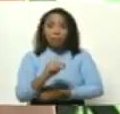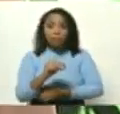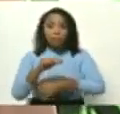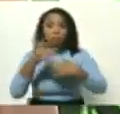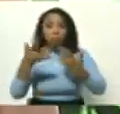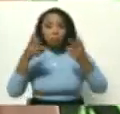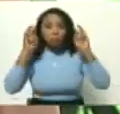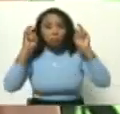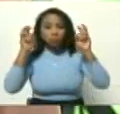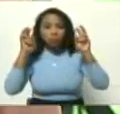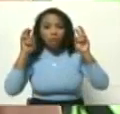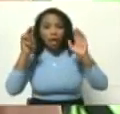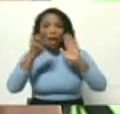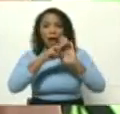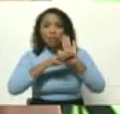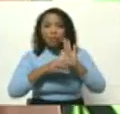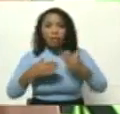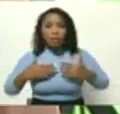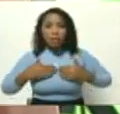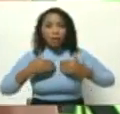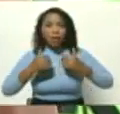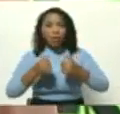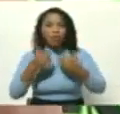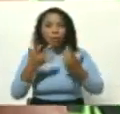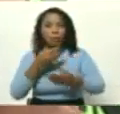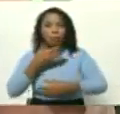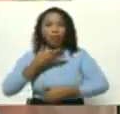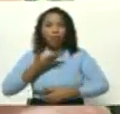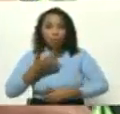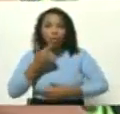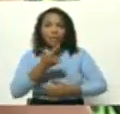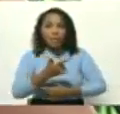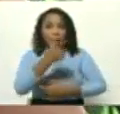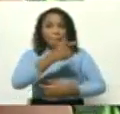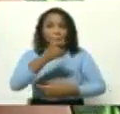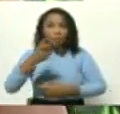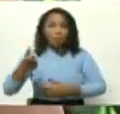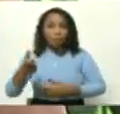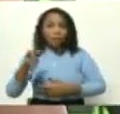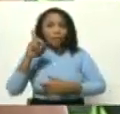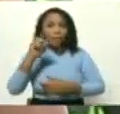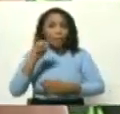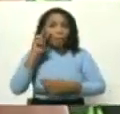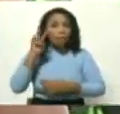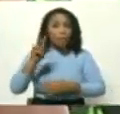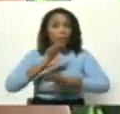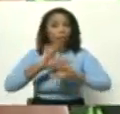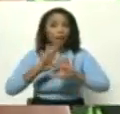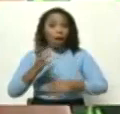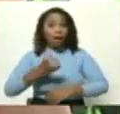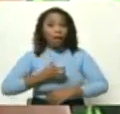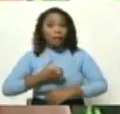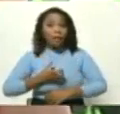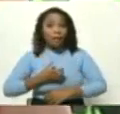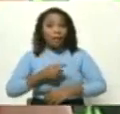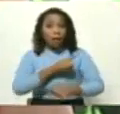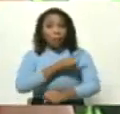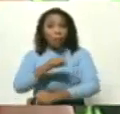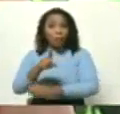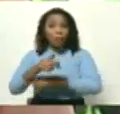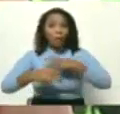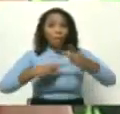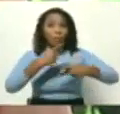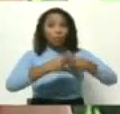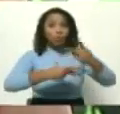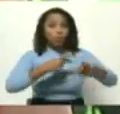ver con las medidas de bioseguridad, ¿qué le podemos decir a la ciudadanía? También tomando en cuenta que ya la alcaldía está cumpliendo con los procesos